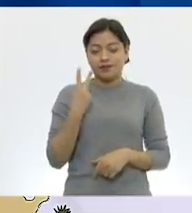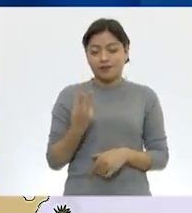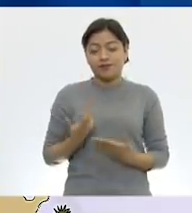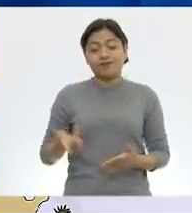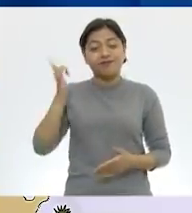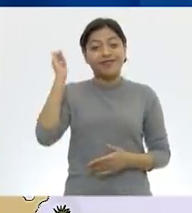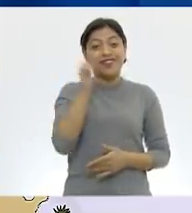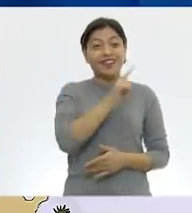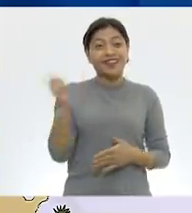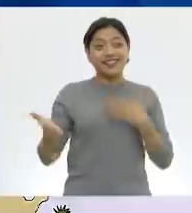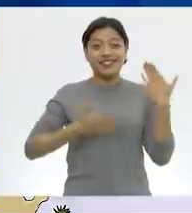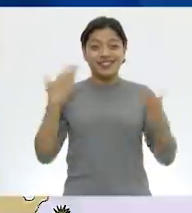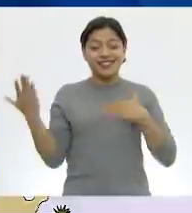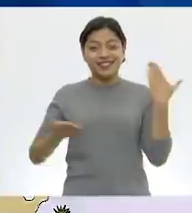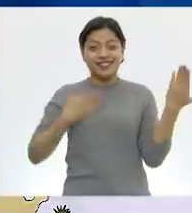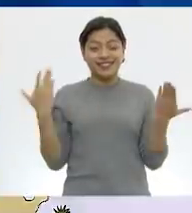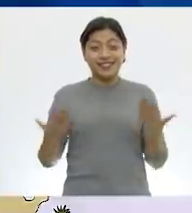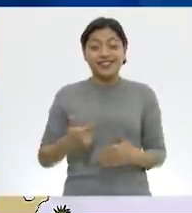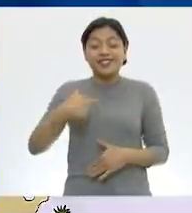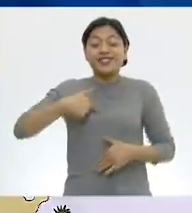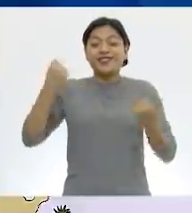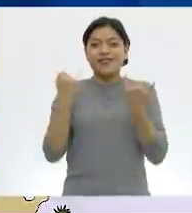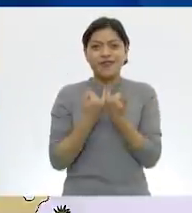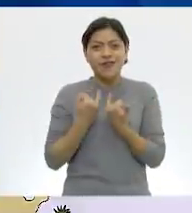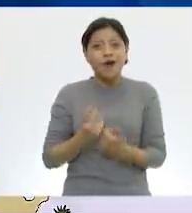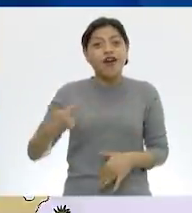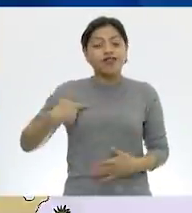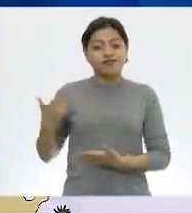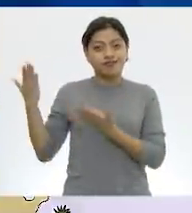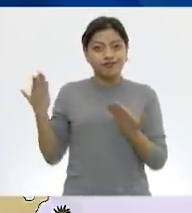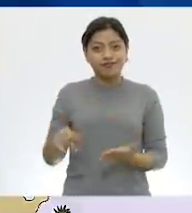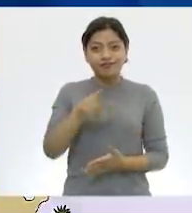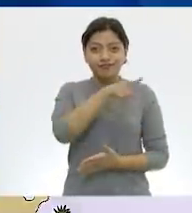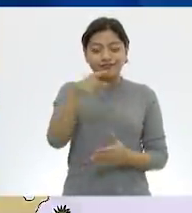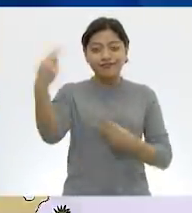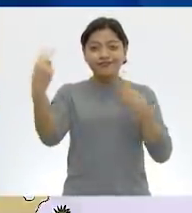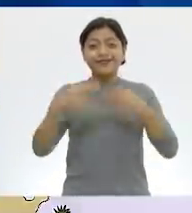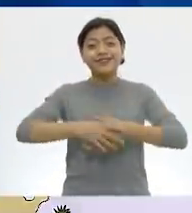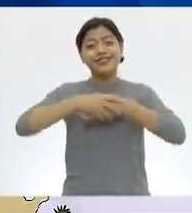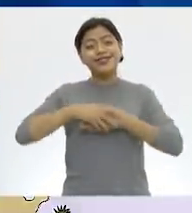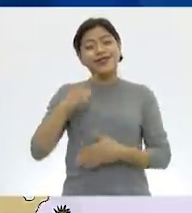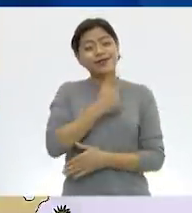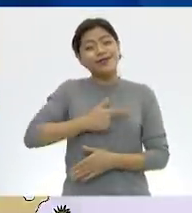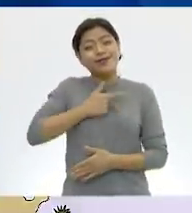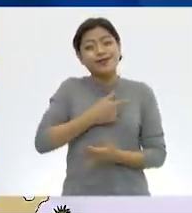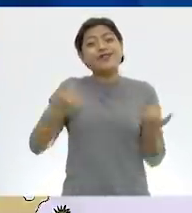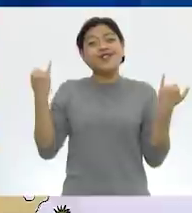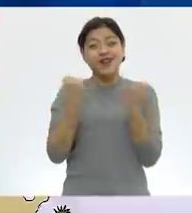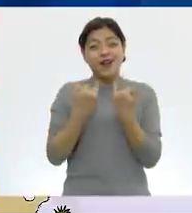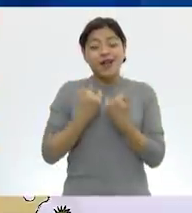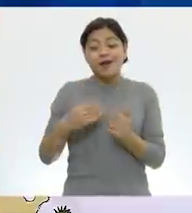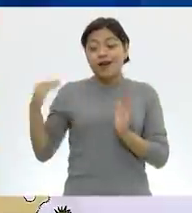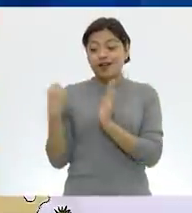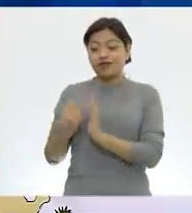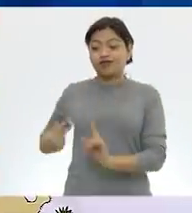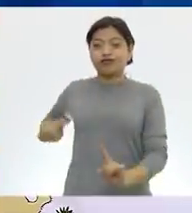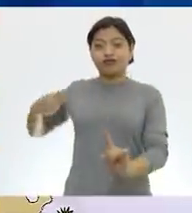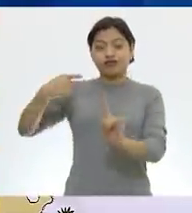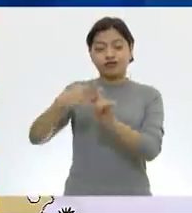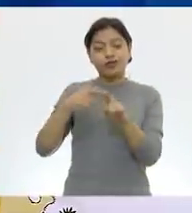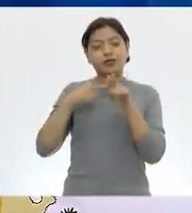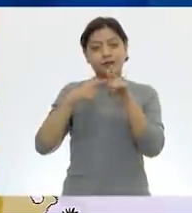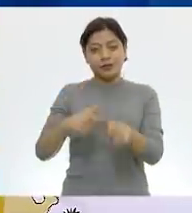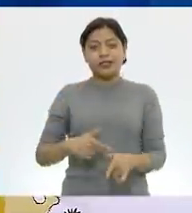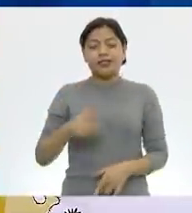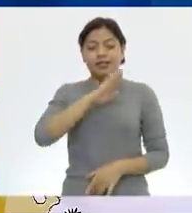tan emocionados como yo, porque a mí siempre me da muchísimo gusto poder saludarles y darles continuidad a nuestras clases de Lengua Materna